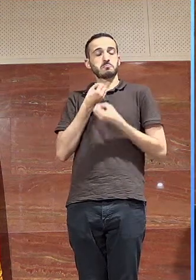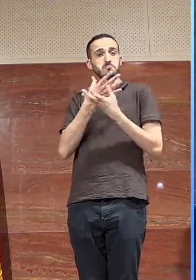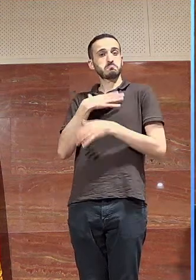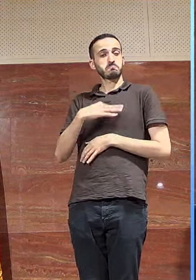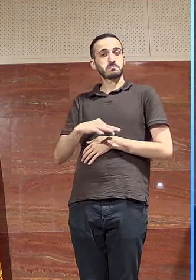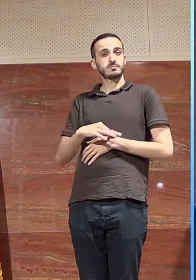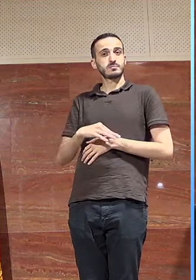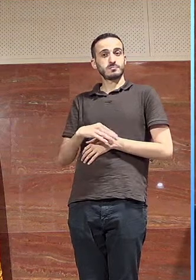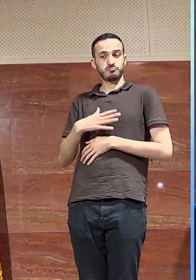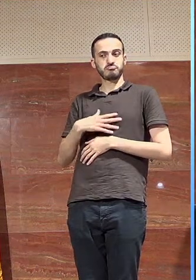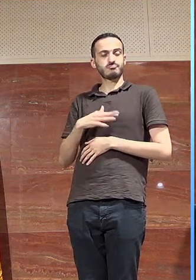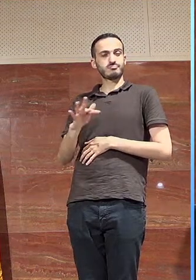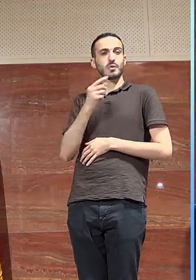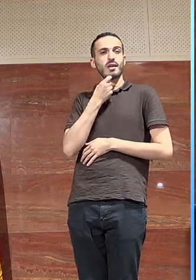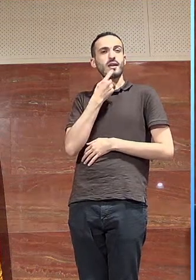No, ponte.